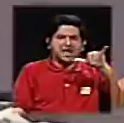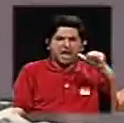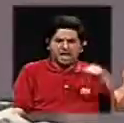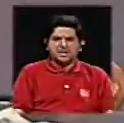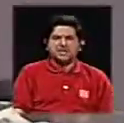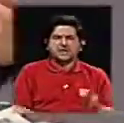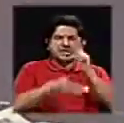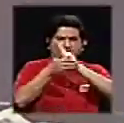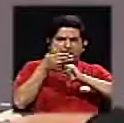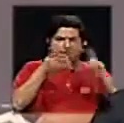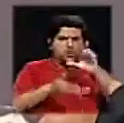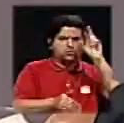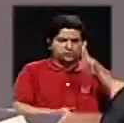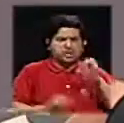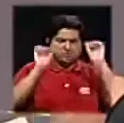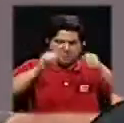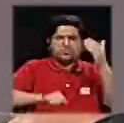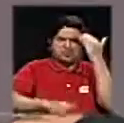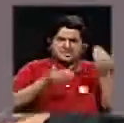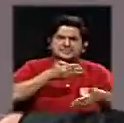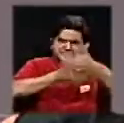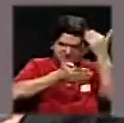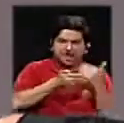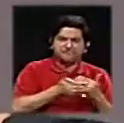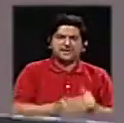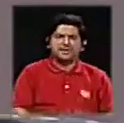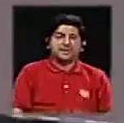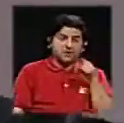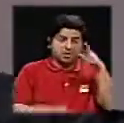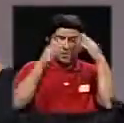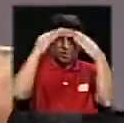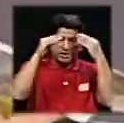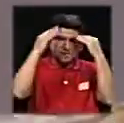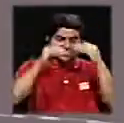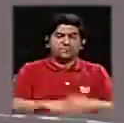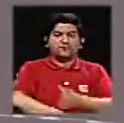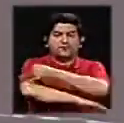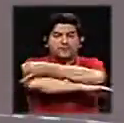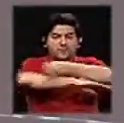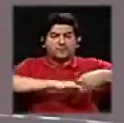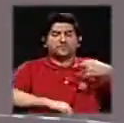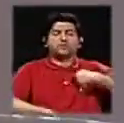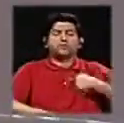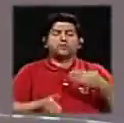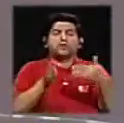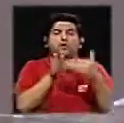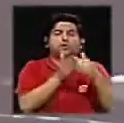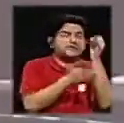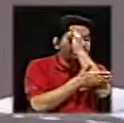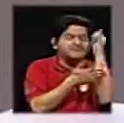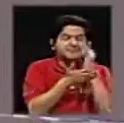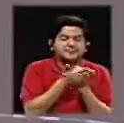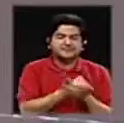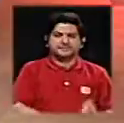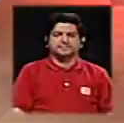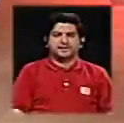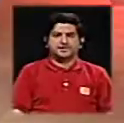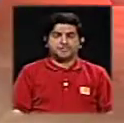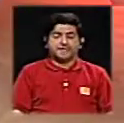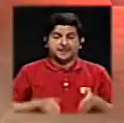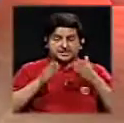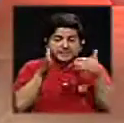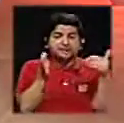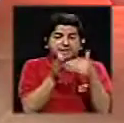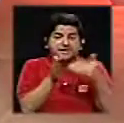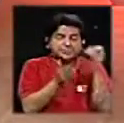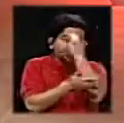en la Universidad de Costa Rica, eso uh-huh. se puede prever. Entonces, con base en esa información de ingeniería, uno rediseña, porque la red vial hay que